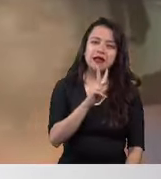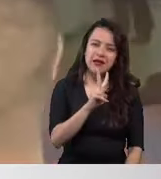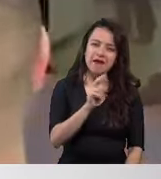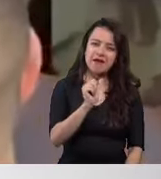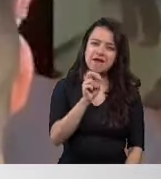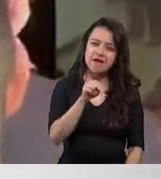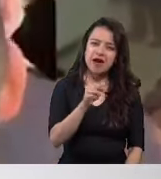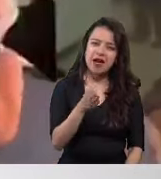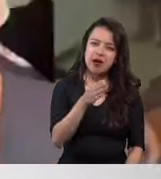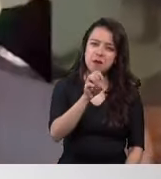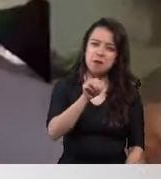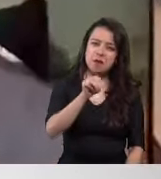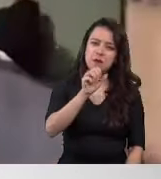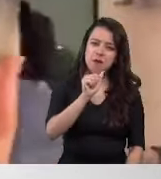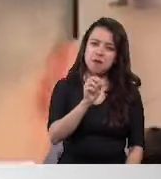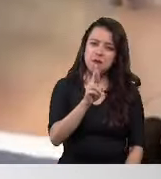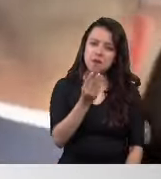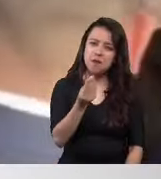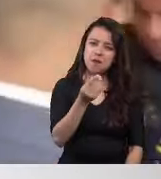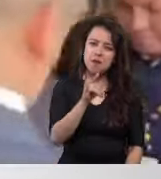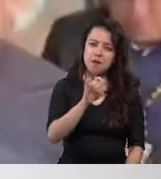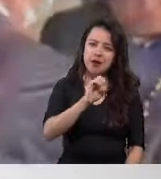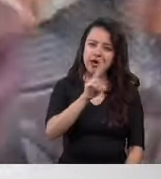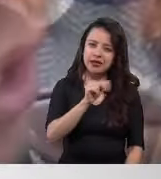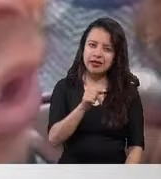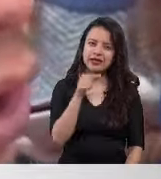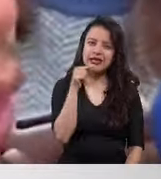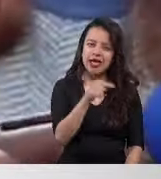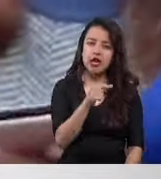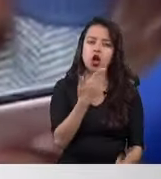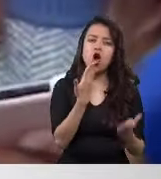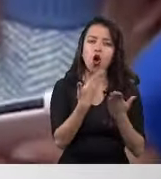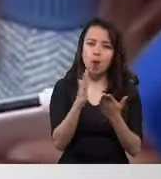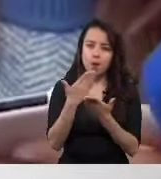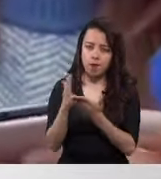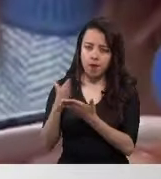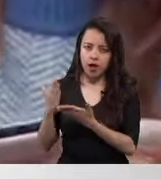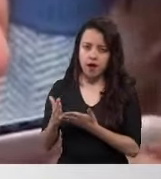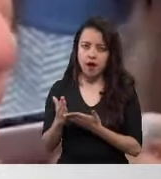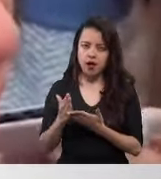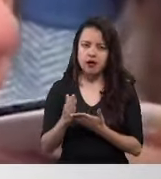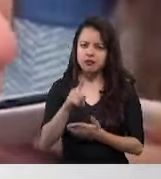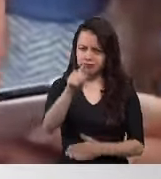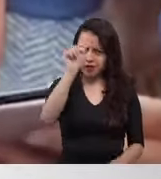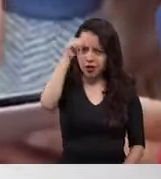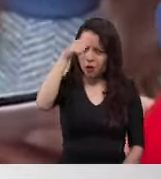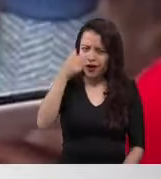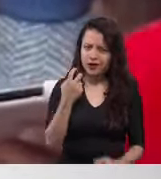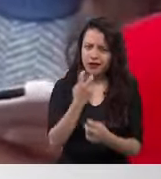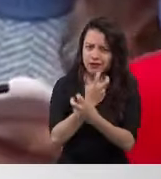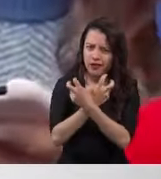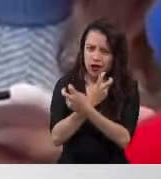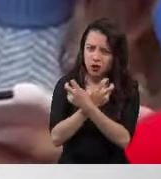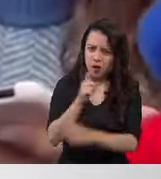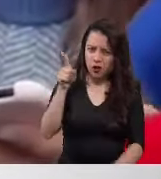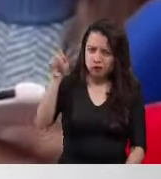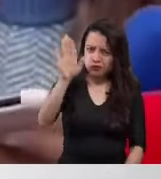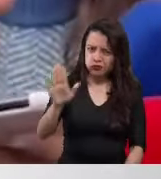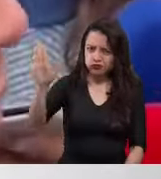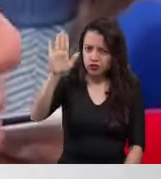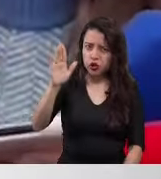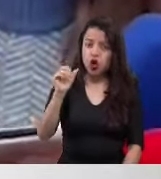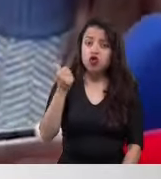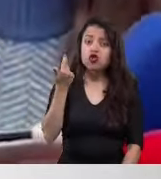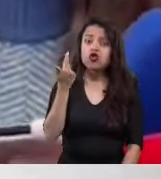a los departamentos. Incluso, fíjese usted, y destaco el caso del departamento del Huila, donde hoy, 12